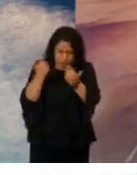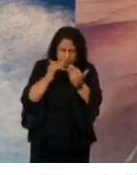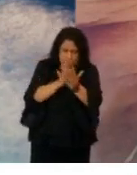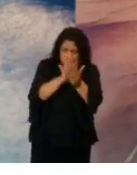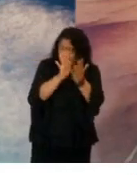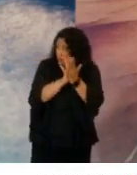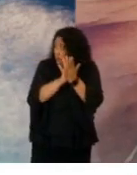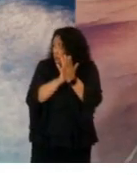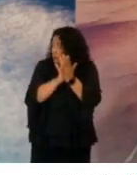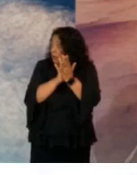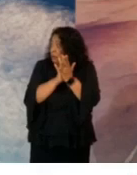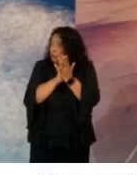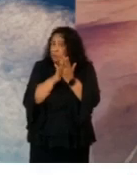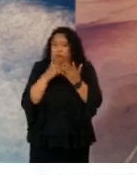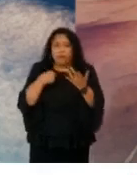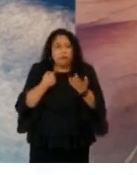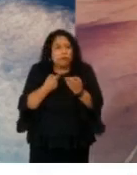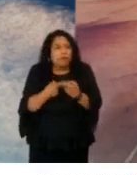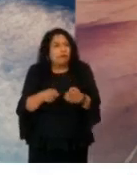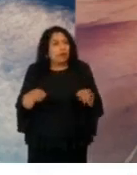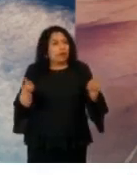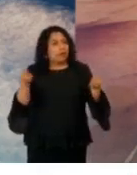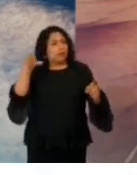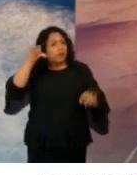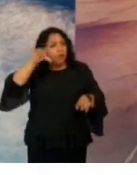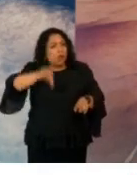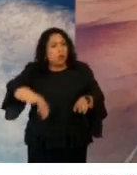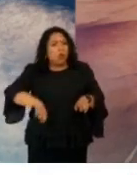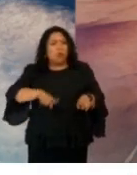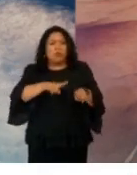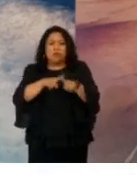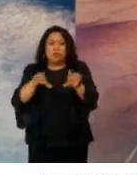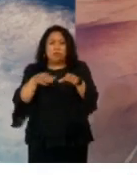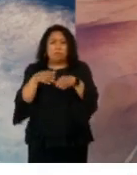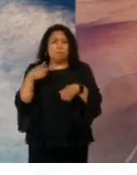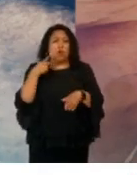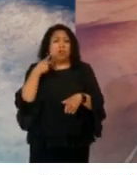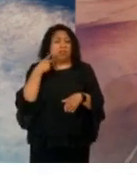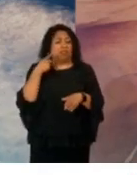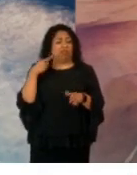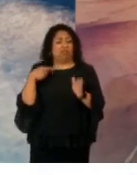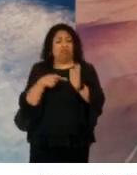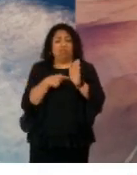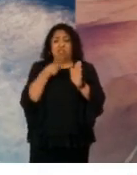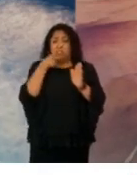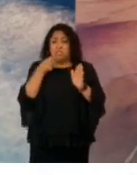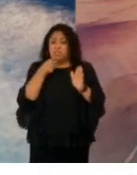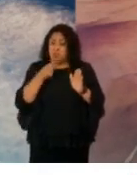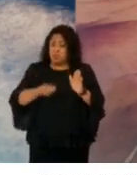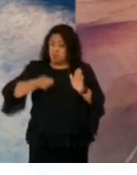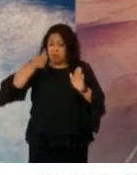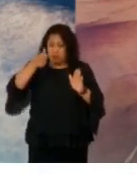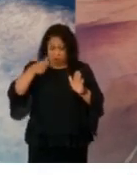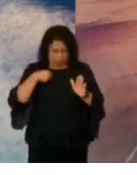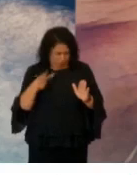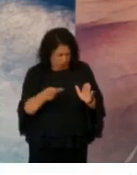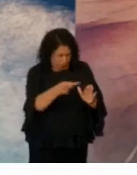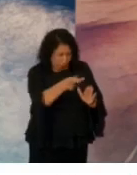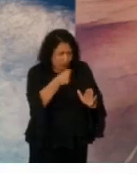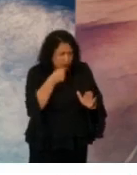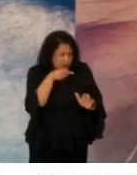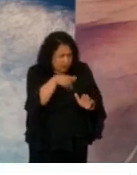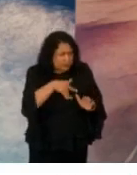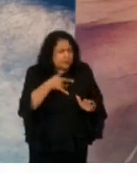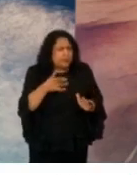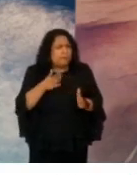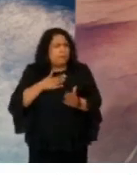hace toda la diferencia. Porque hoy en día en todas las franjas políticas dicen, los niños primero. pero ¿les preguntaste a los niños cómo se sienten con los proyectos que estás